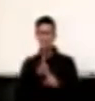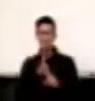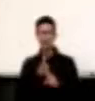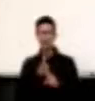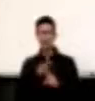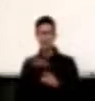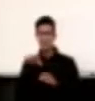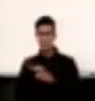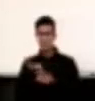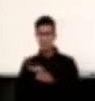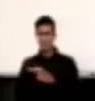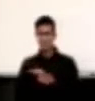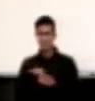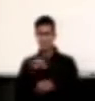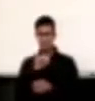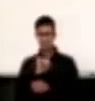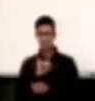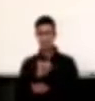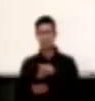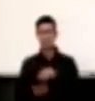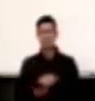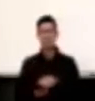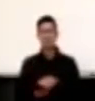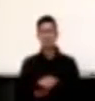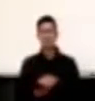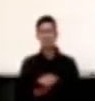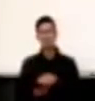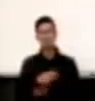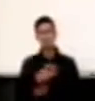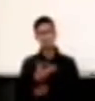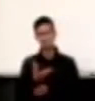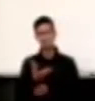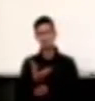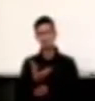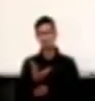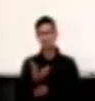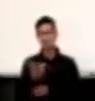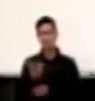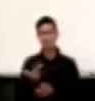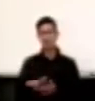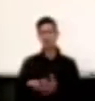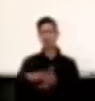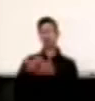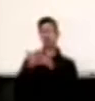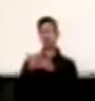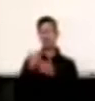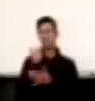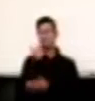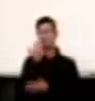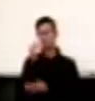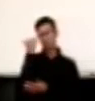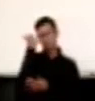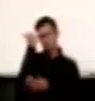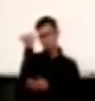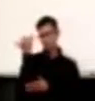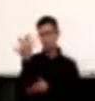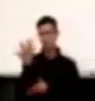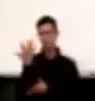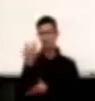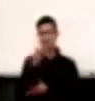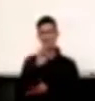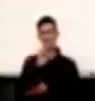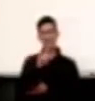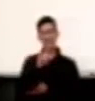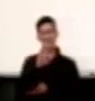que hay locos ahí que han querido revivir la época del fascismo, del nazismo y otros casos.